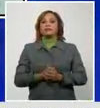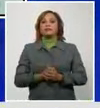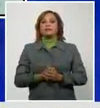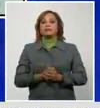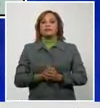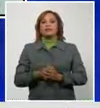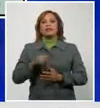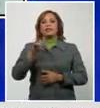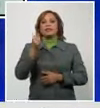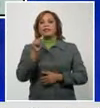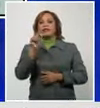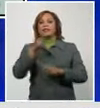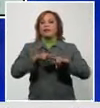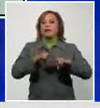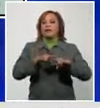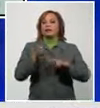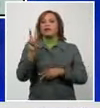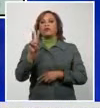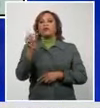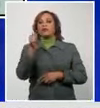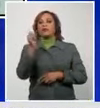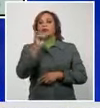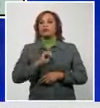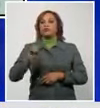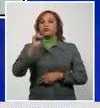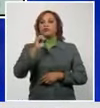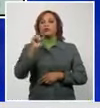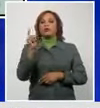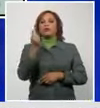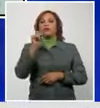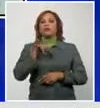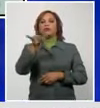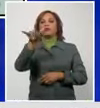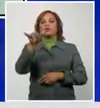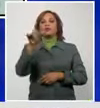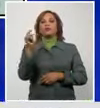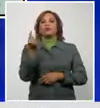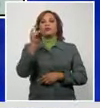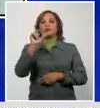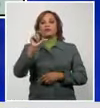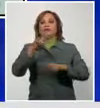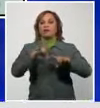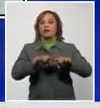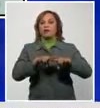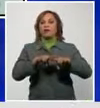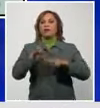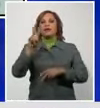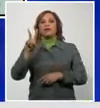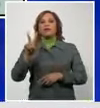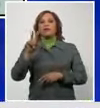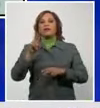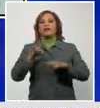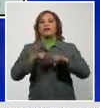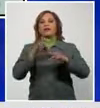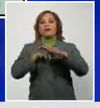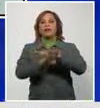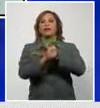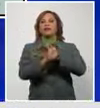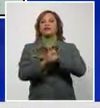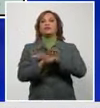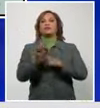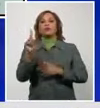La Habana, 2 de 10 de octubre, 1 de Boyeros, 1 de Centro Habana, 2 de Habana del Este, 1 de